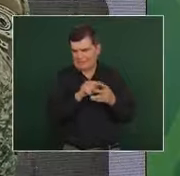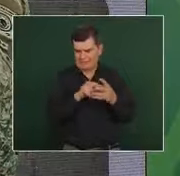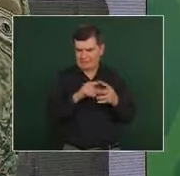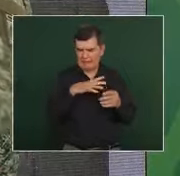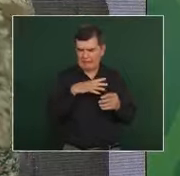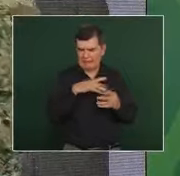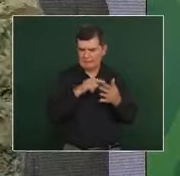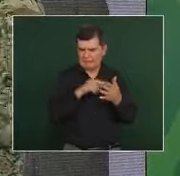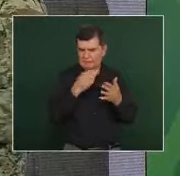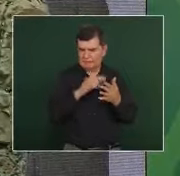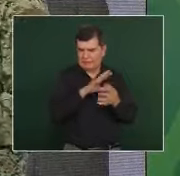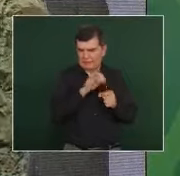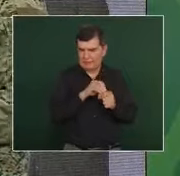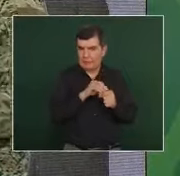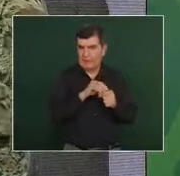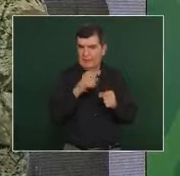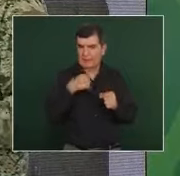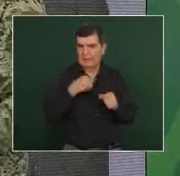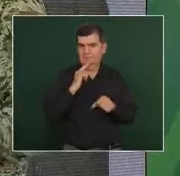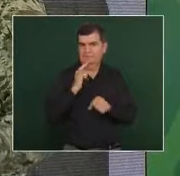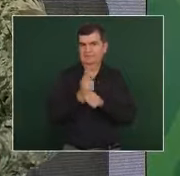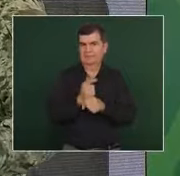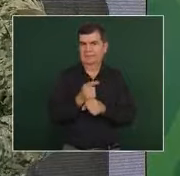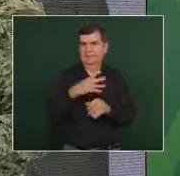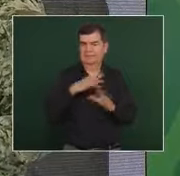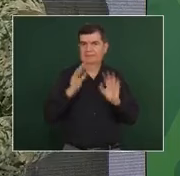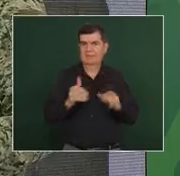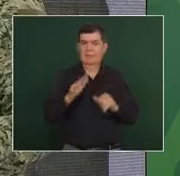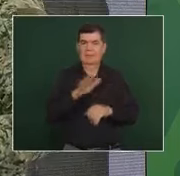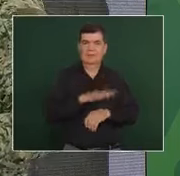al gabinete que tenemos, bueno, el gabinete de seguridad,